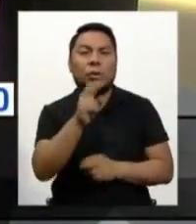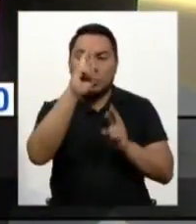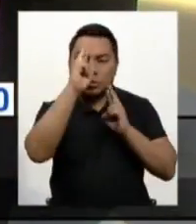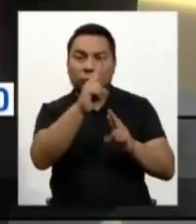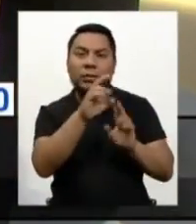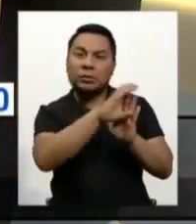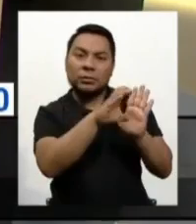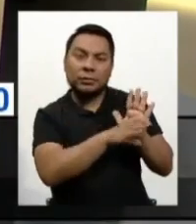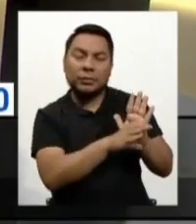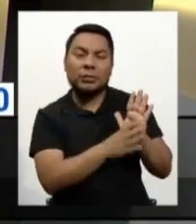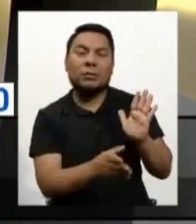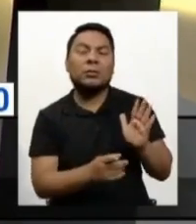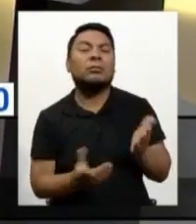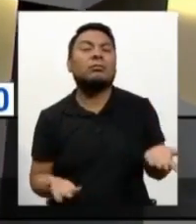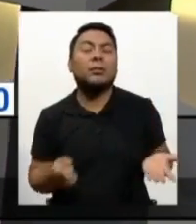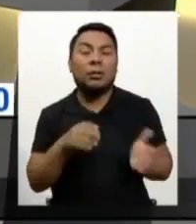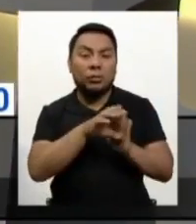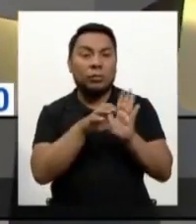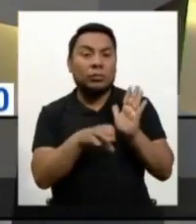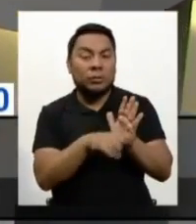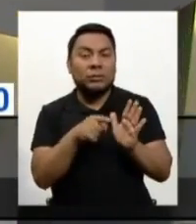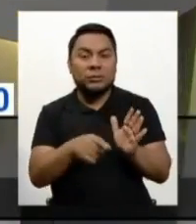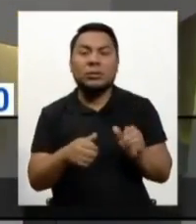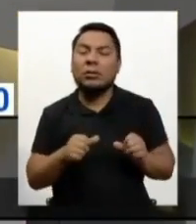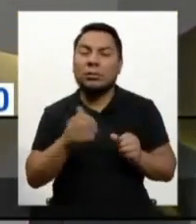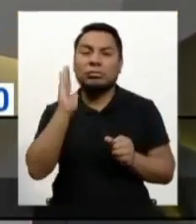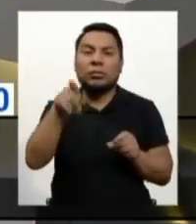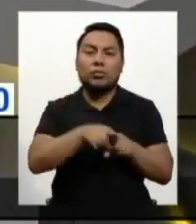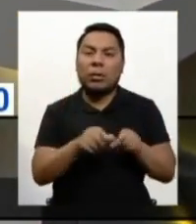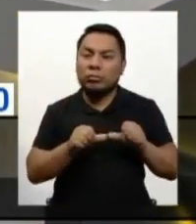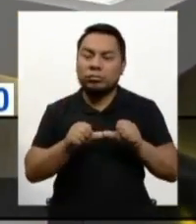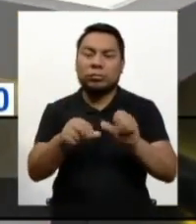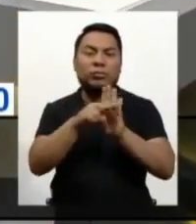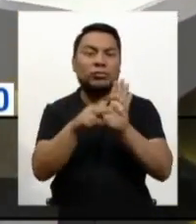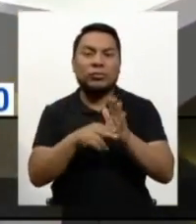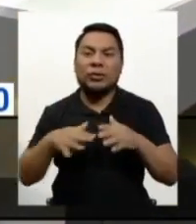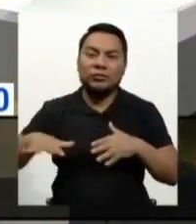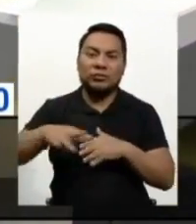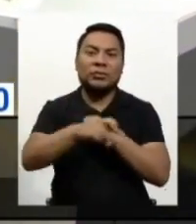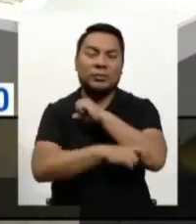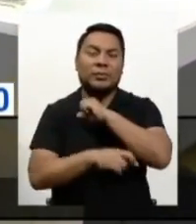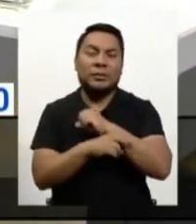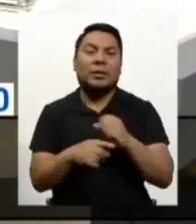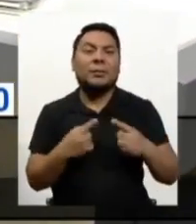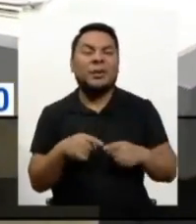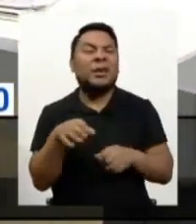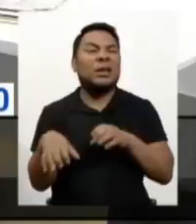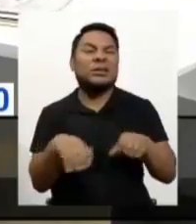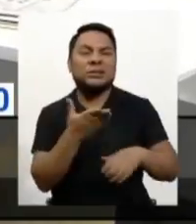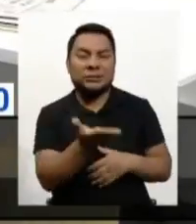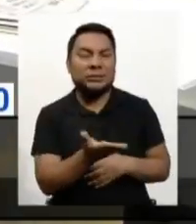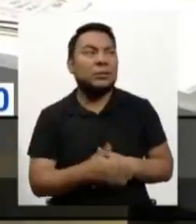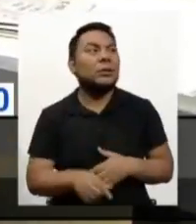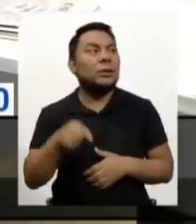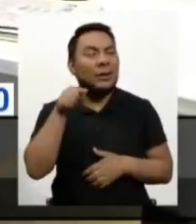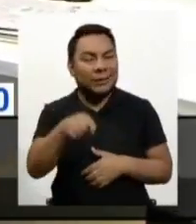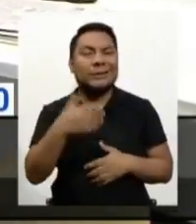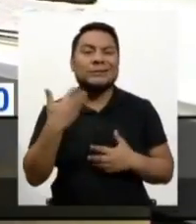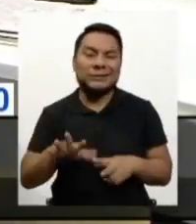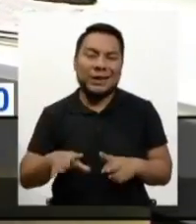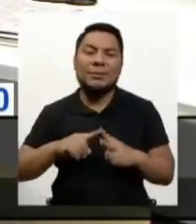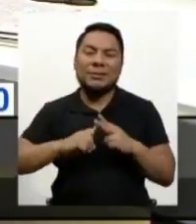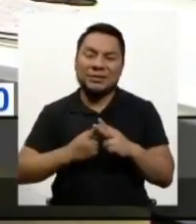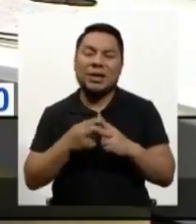la Constitución, no si la Constitución es constitucional, valga la redundancia. Bueno, eso es lo que hicieron aquí, desde ahí esto ya era